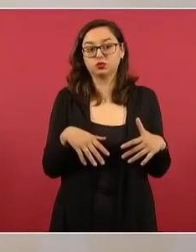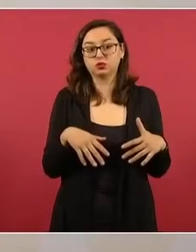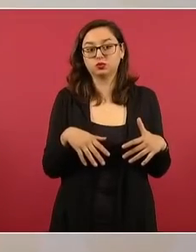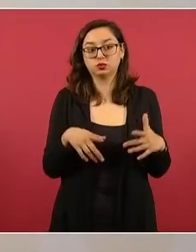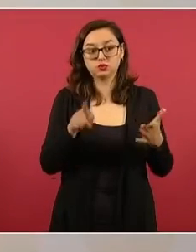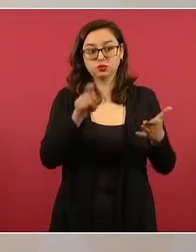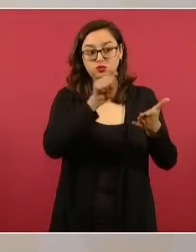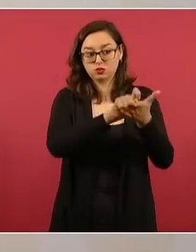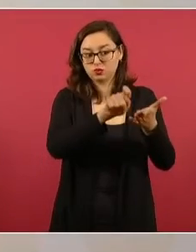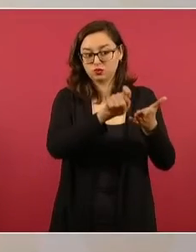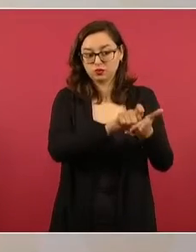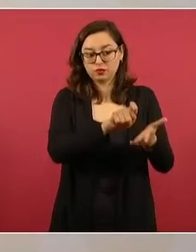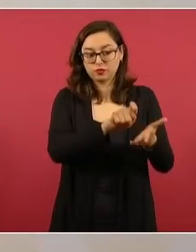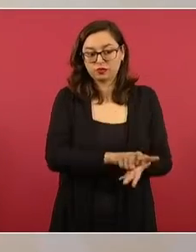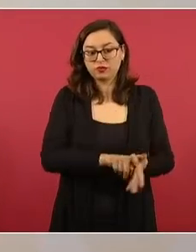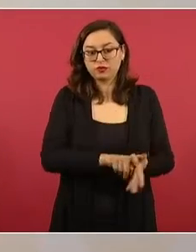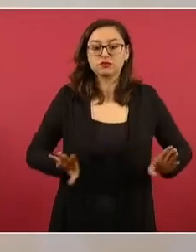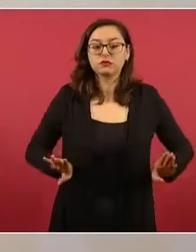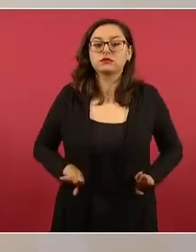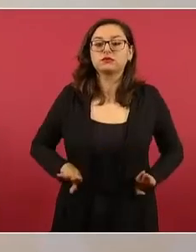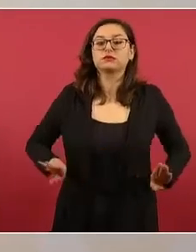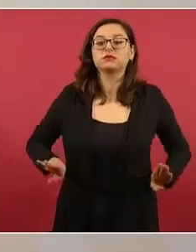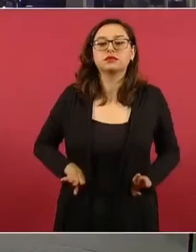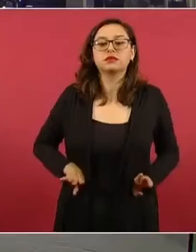de escritores